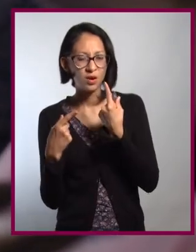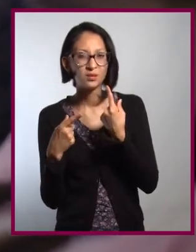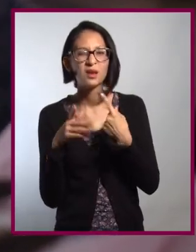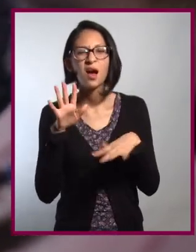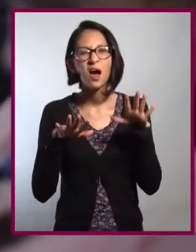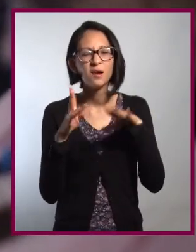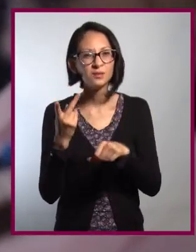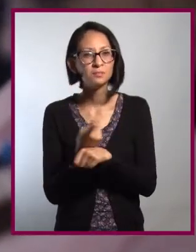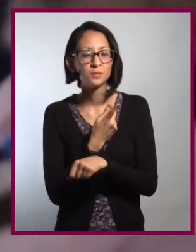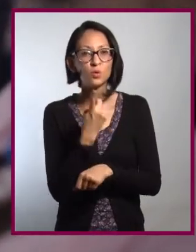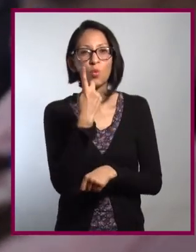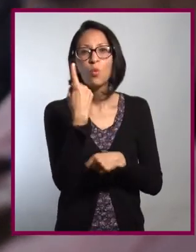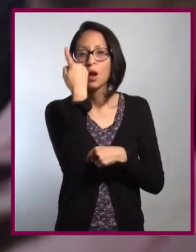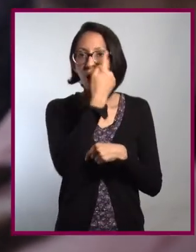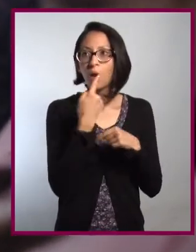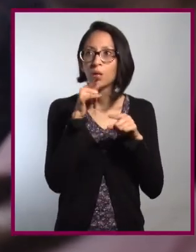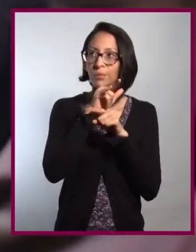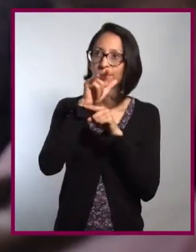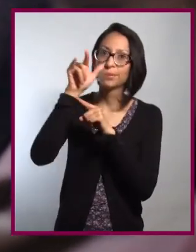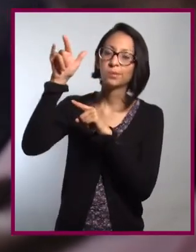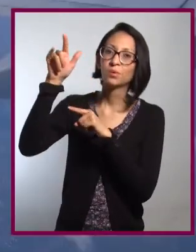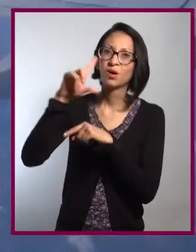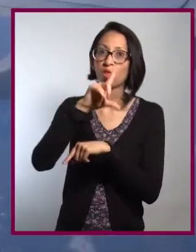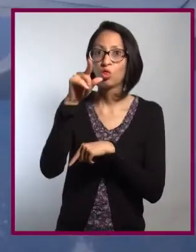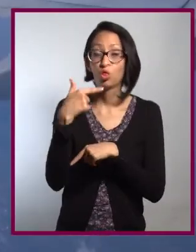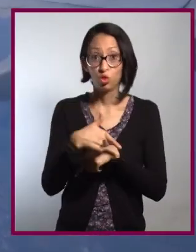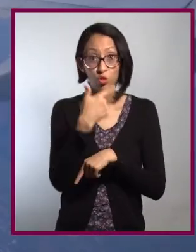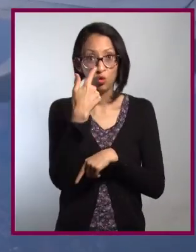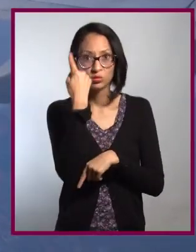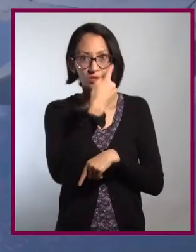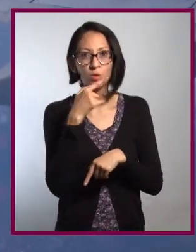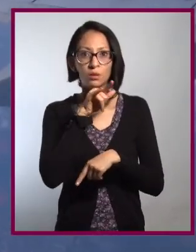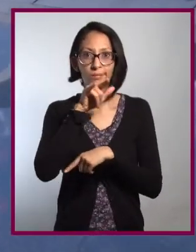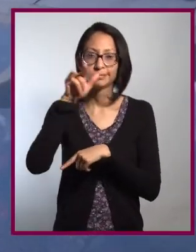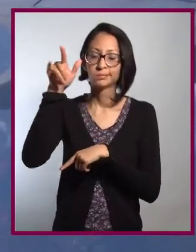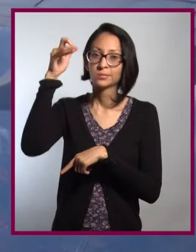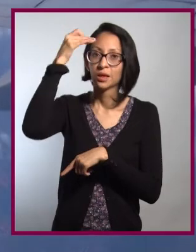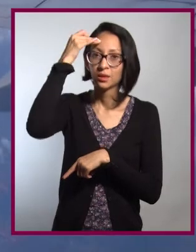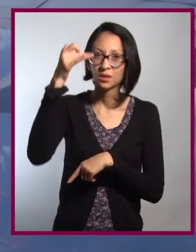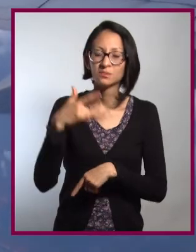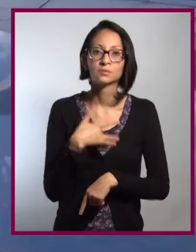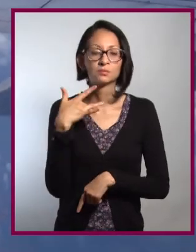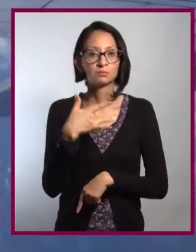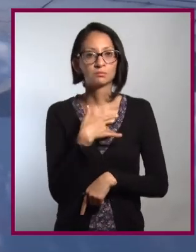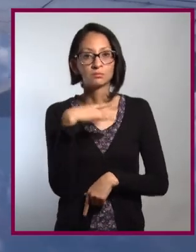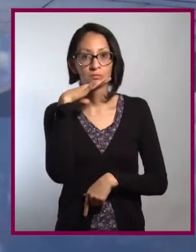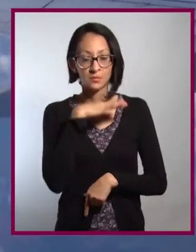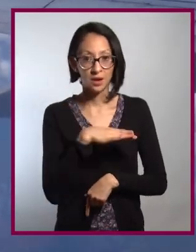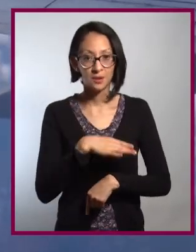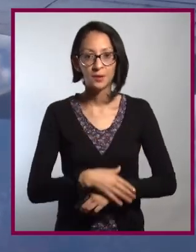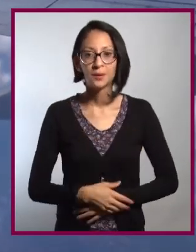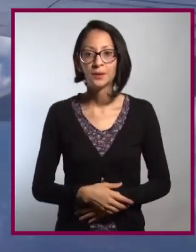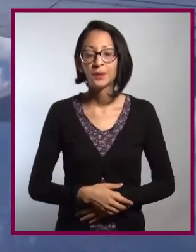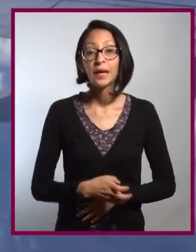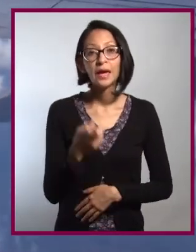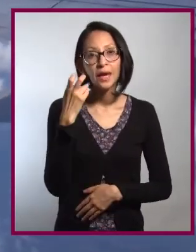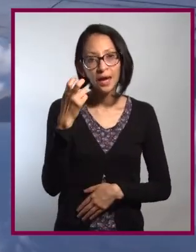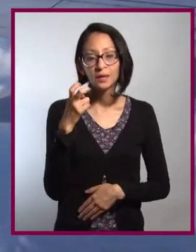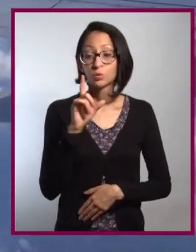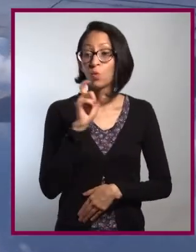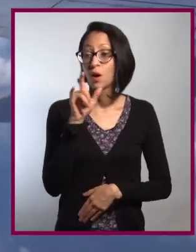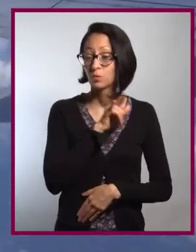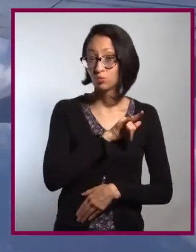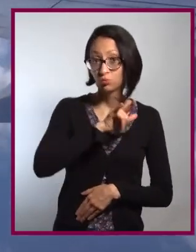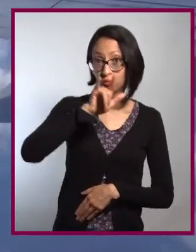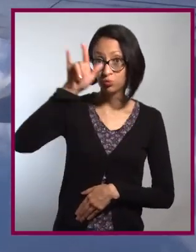1 hora en la cima, otras después de 12 horas. Los viajes a altitudes elevadas están contraindicados para